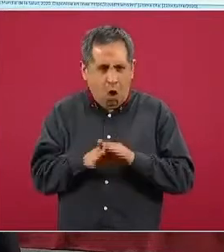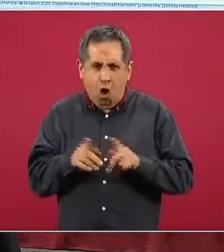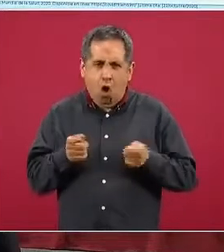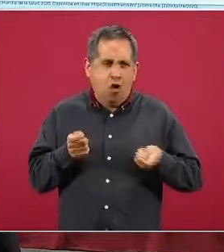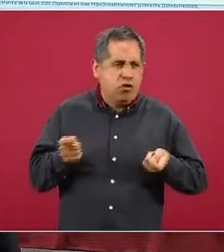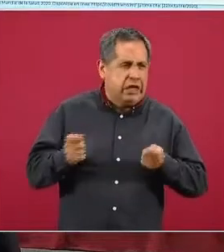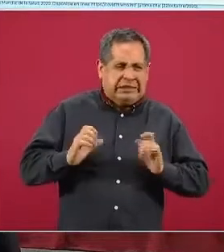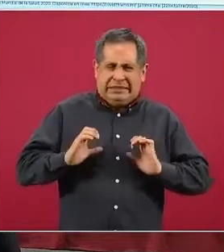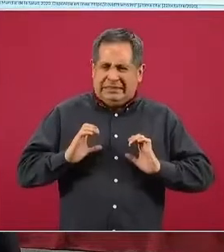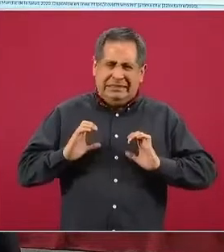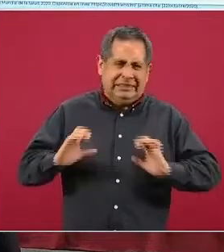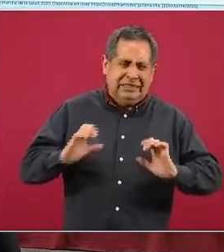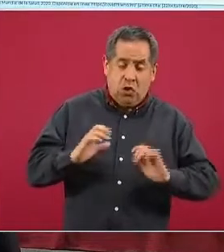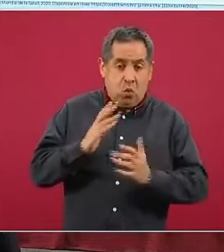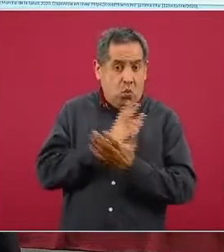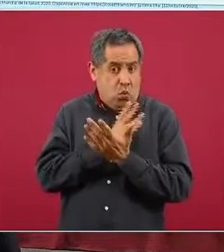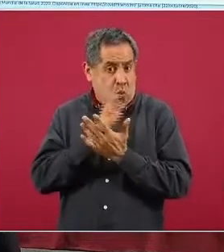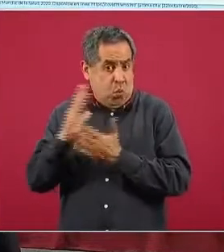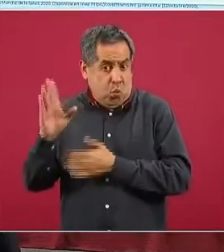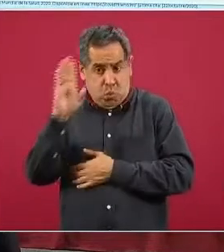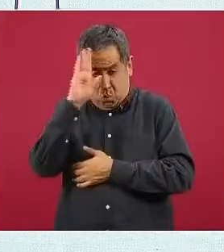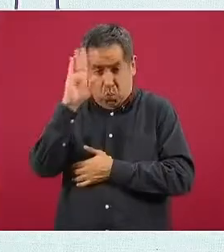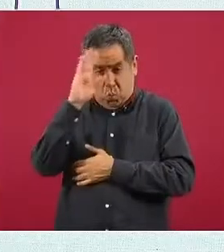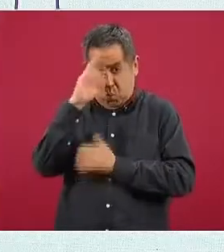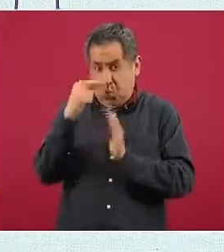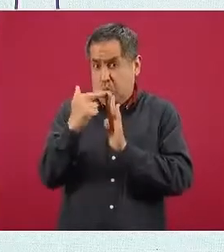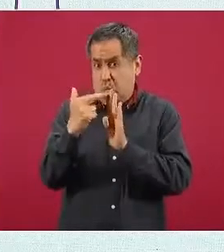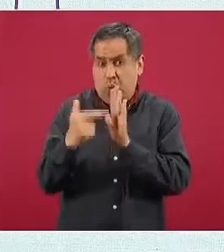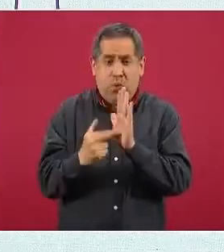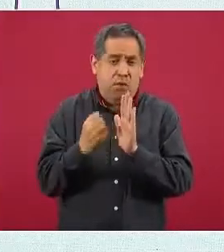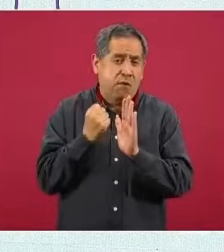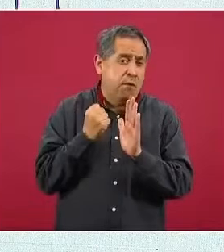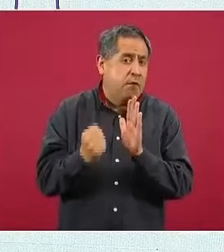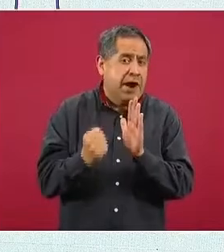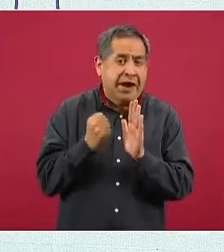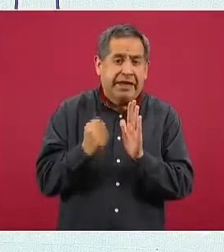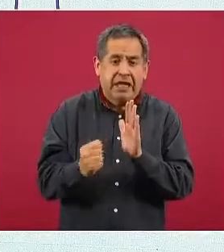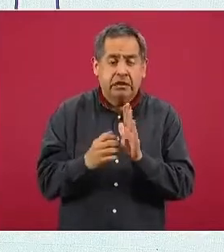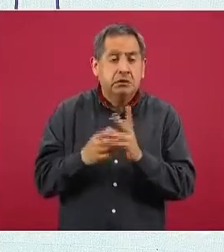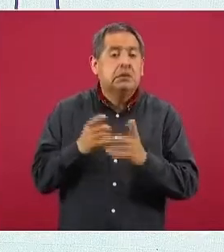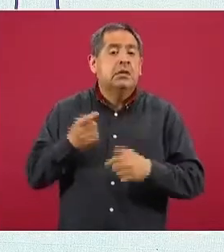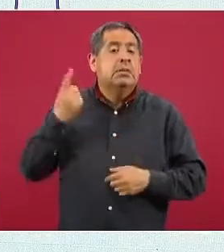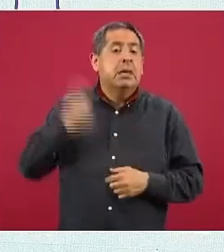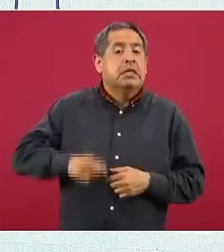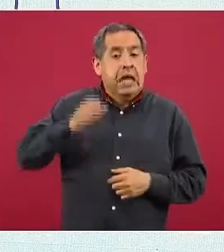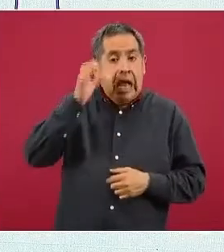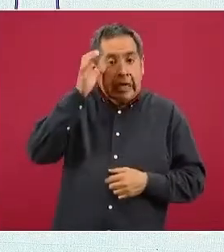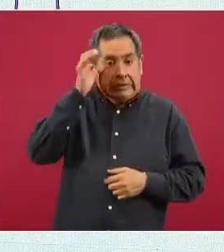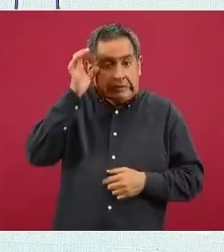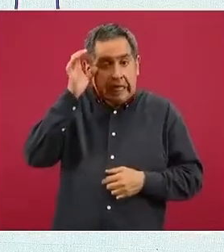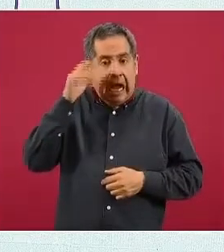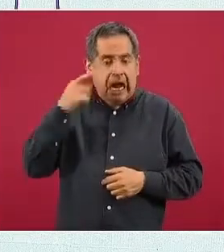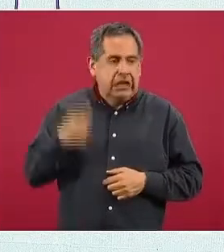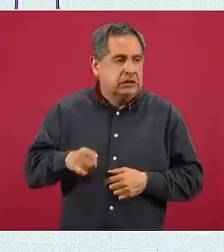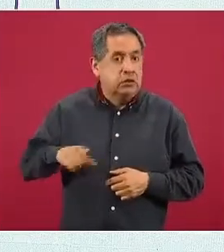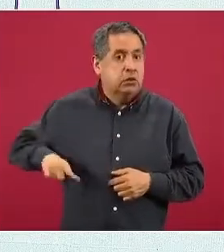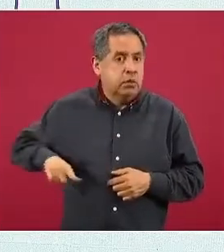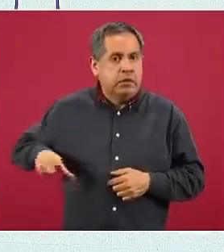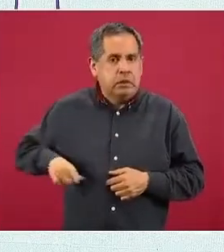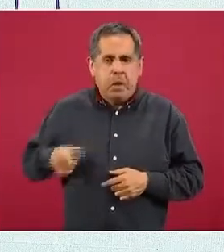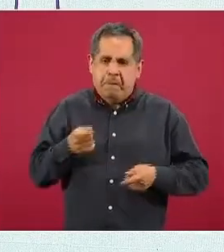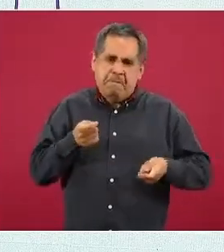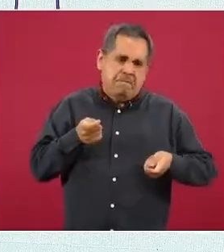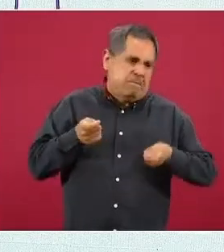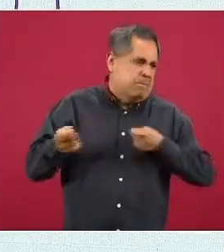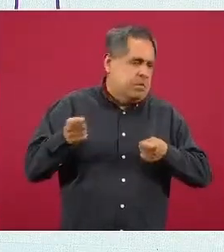contención ciertamente extremo. Y esto fue una decisión que China tomó, el gobierno chino,